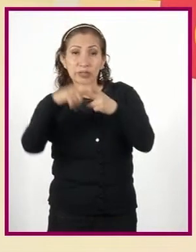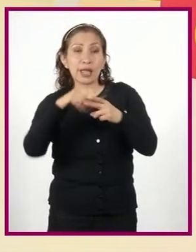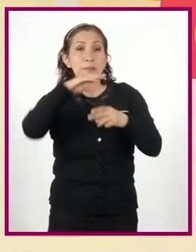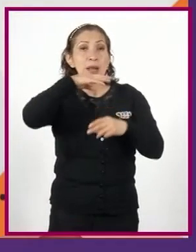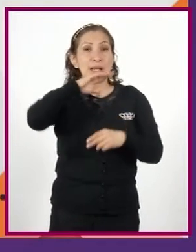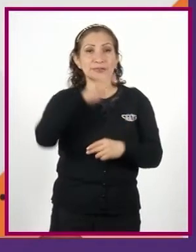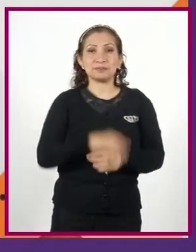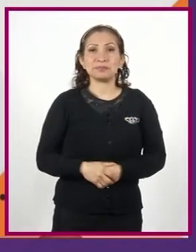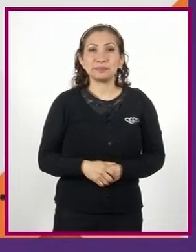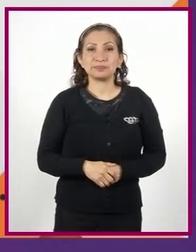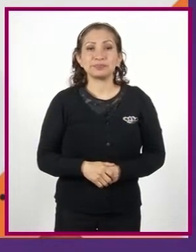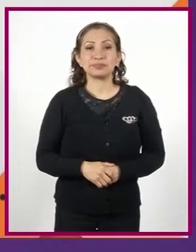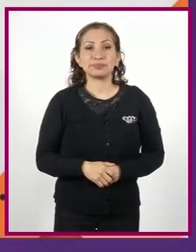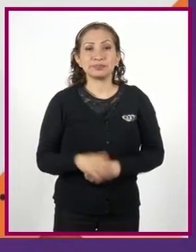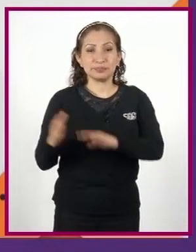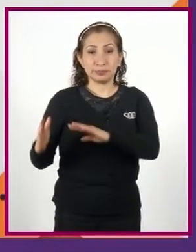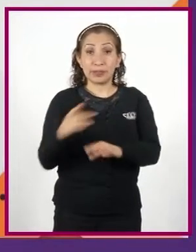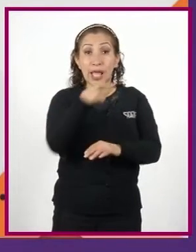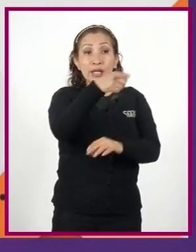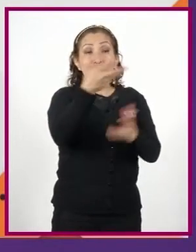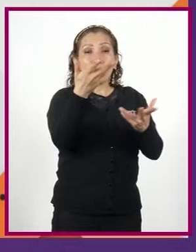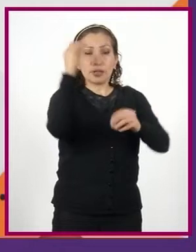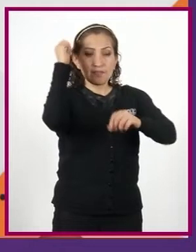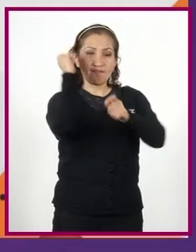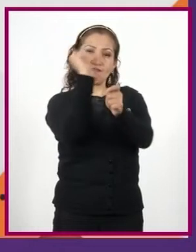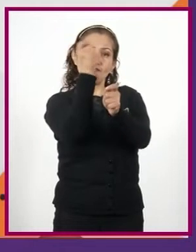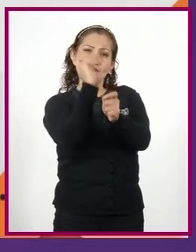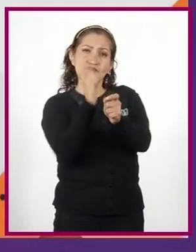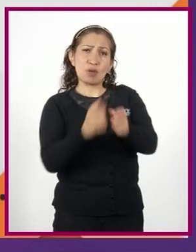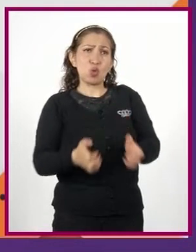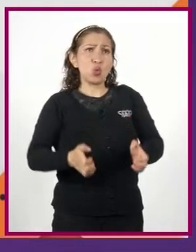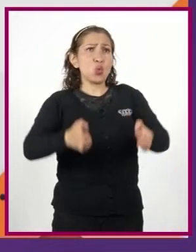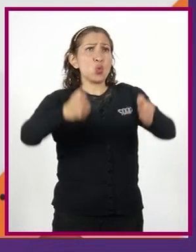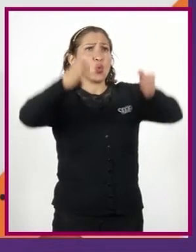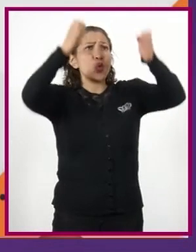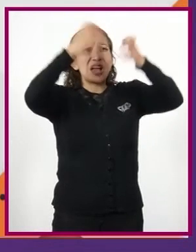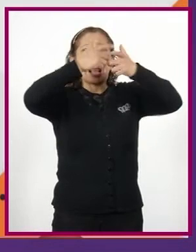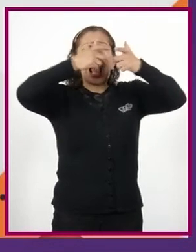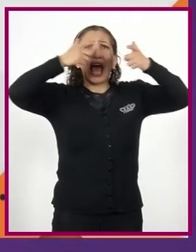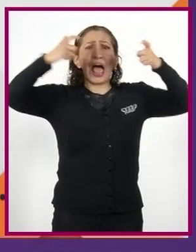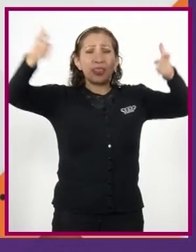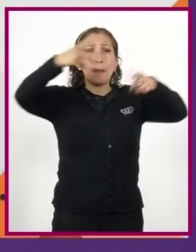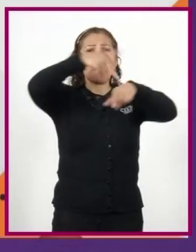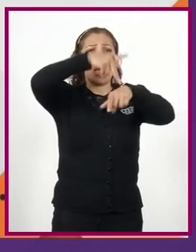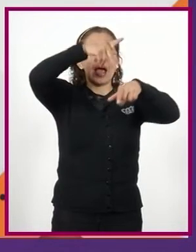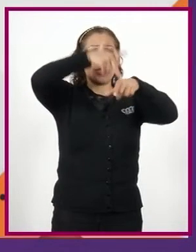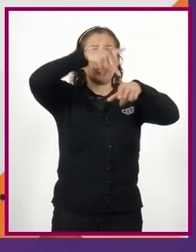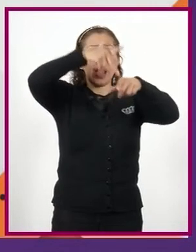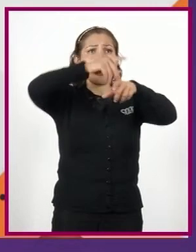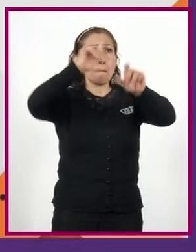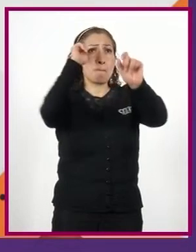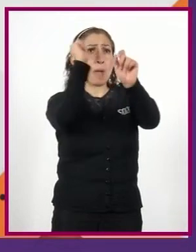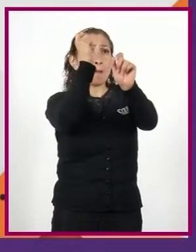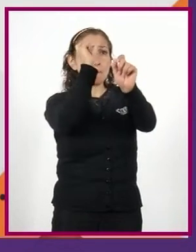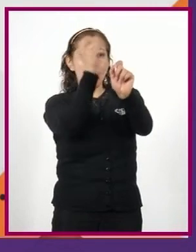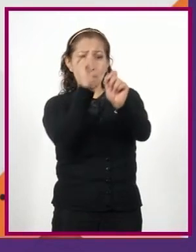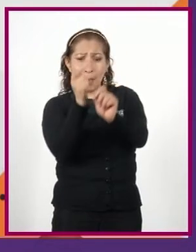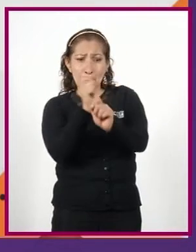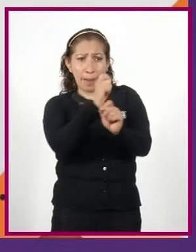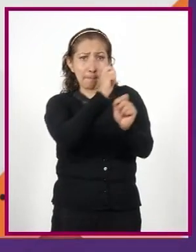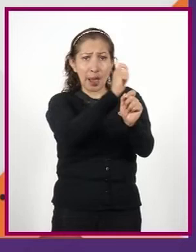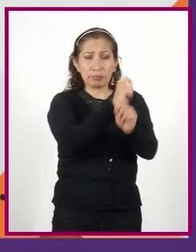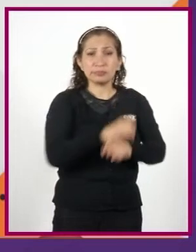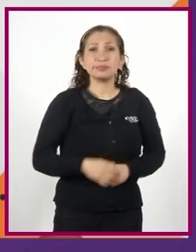maíz. Practicaron la escultura monolítica, es decir, trabajar en una sola